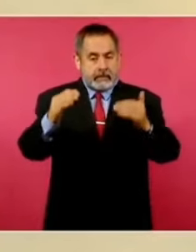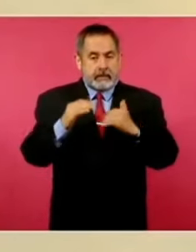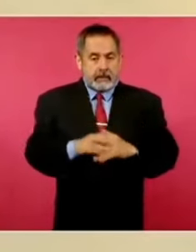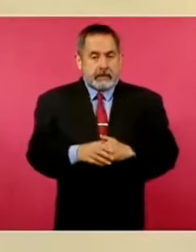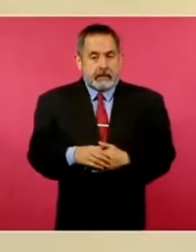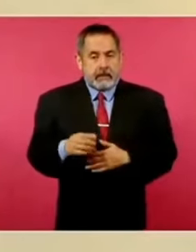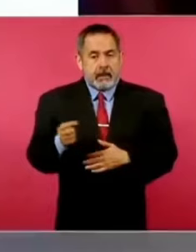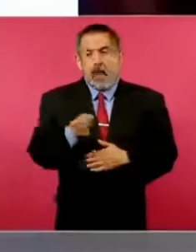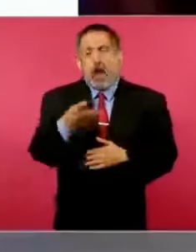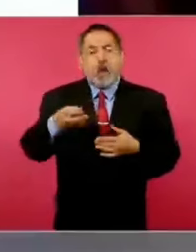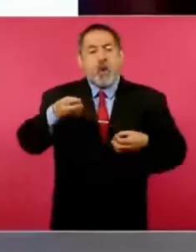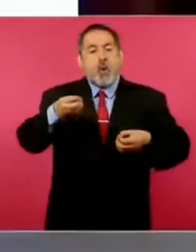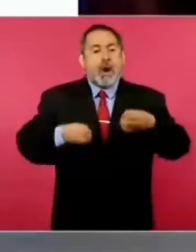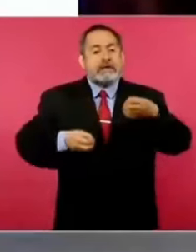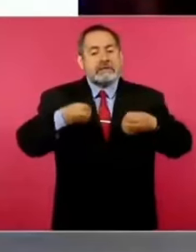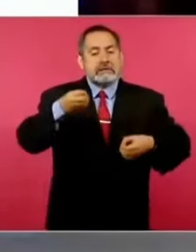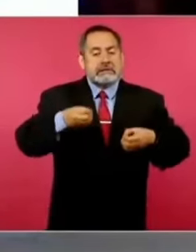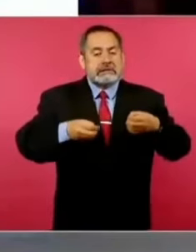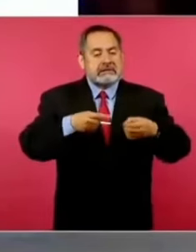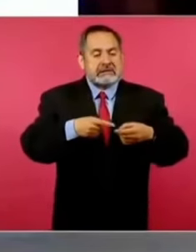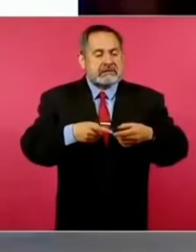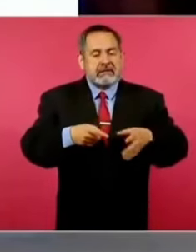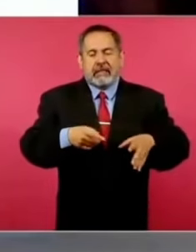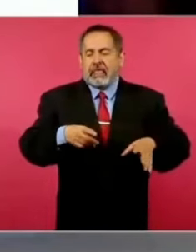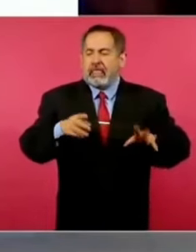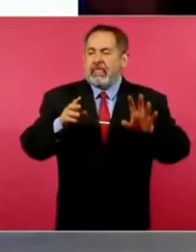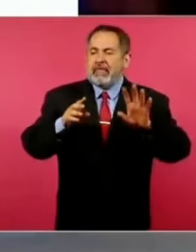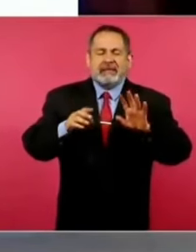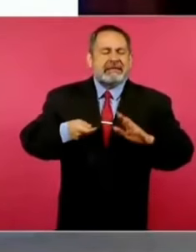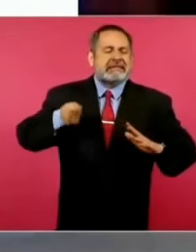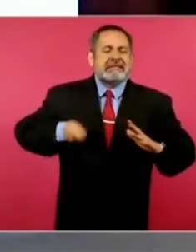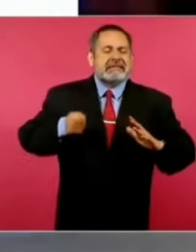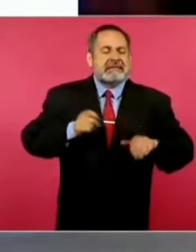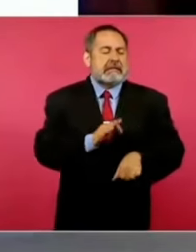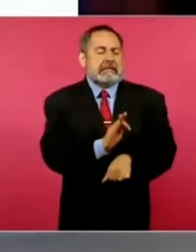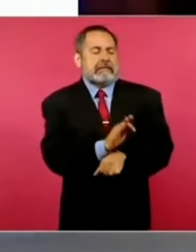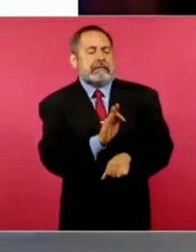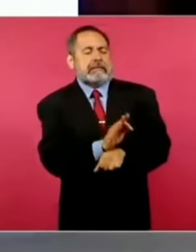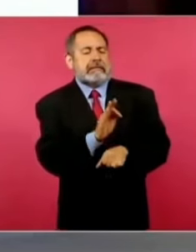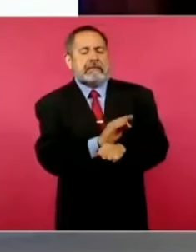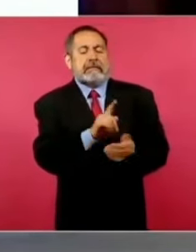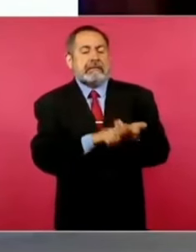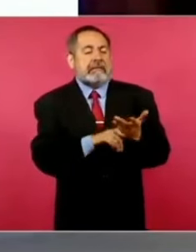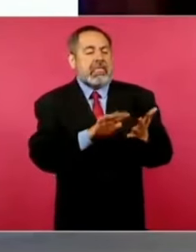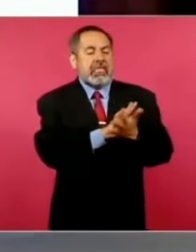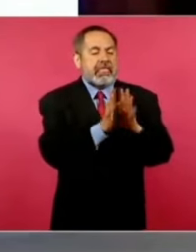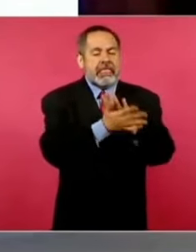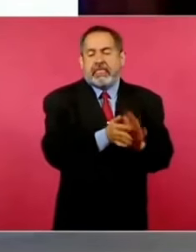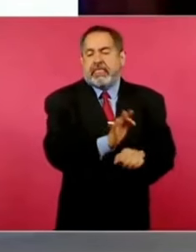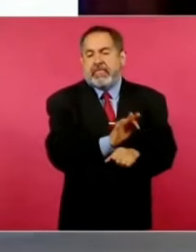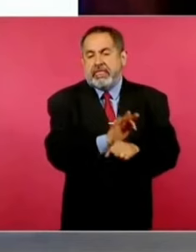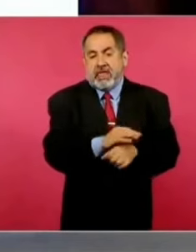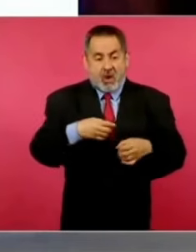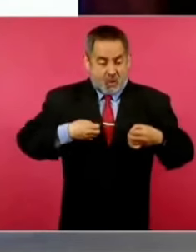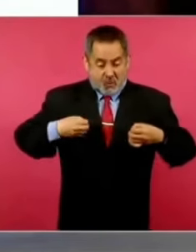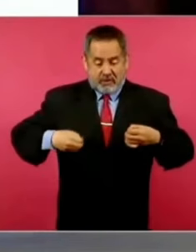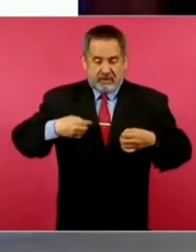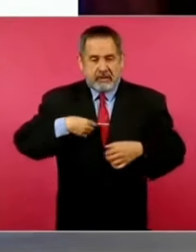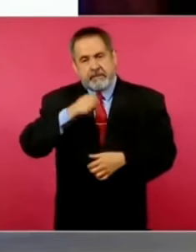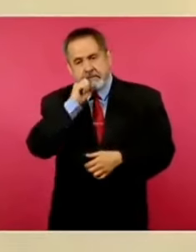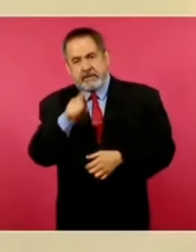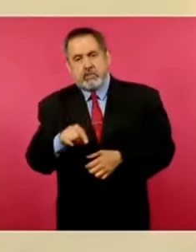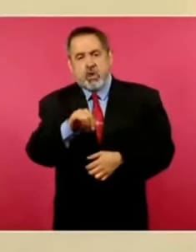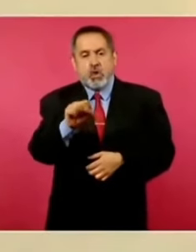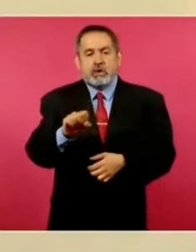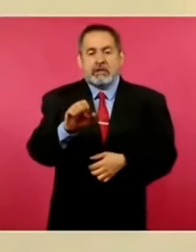de jueces que con sus sentencias favorecen a delincuentes tenemos el caso de este juez